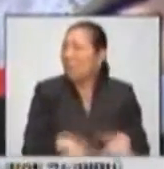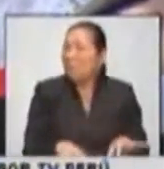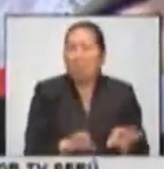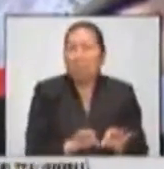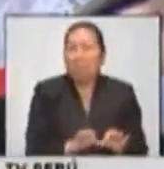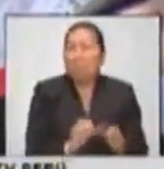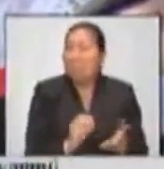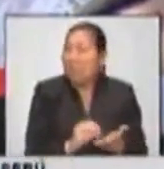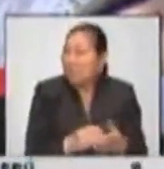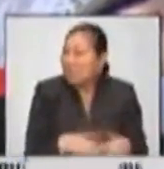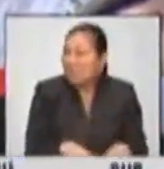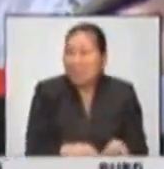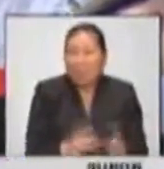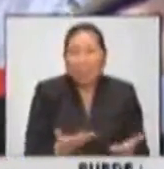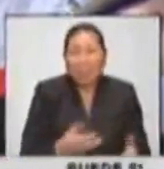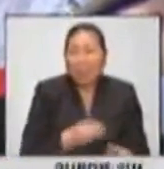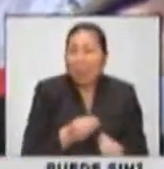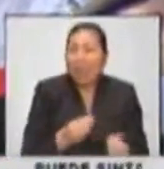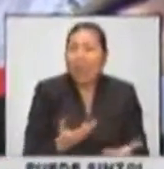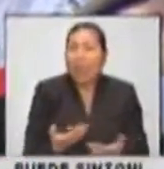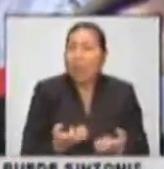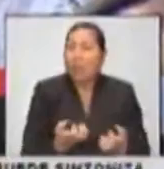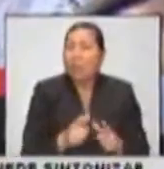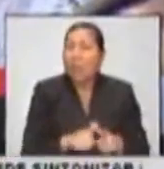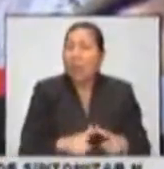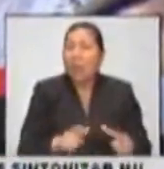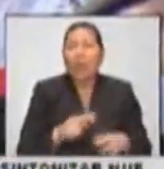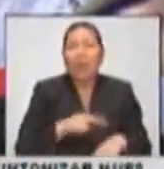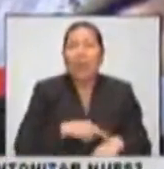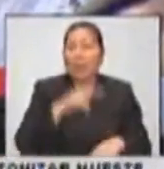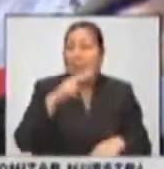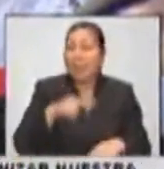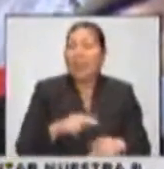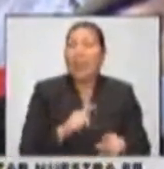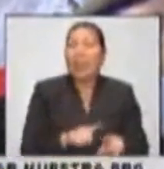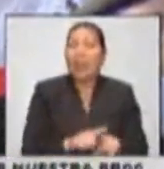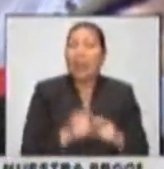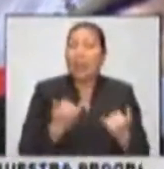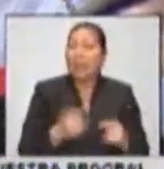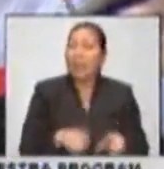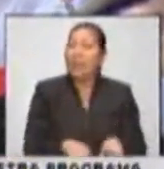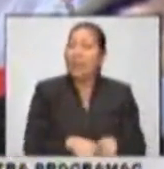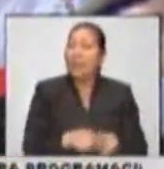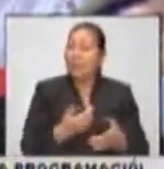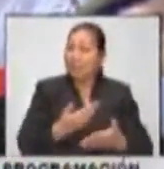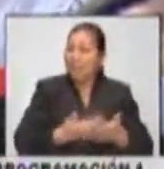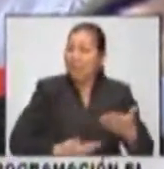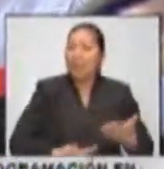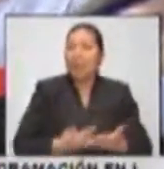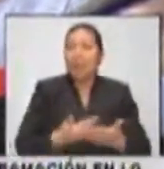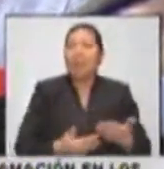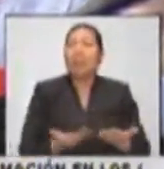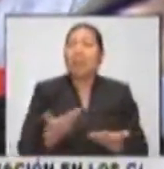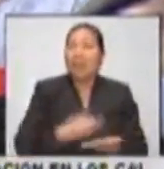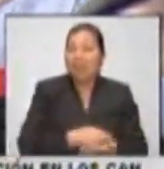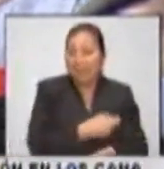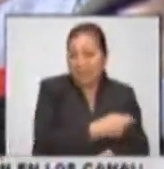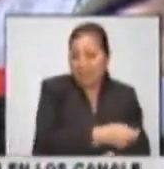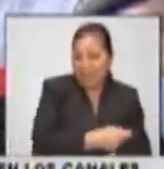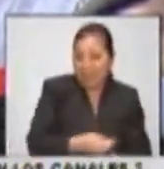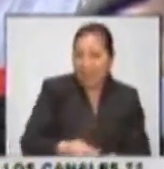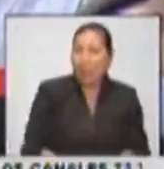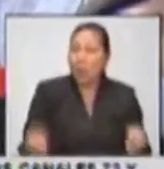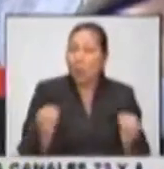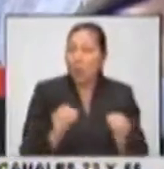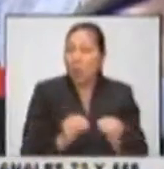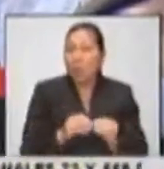poca trascendencia y que no mueven las economías locales o regionales. Eso también está en los documentos de la ODE que se nos repartió justamente